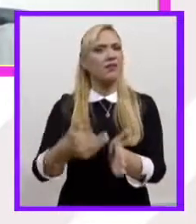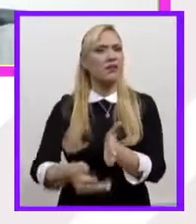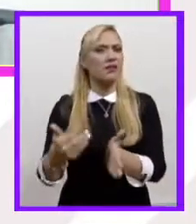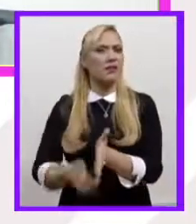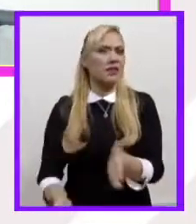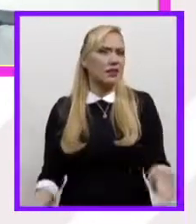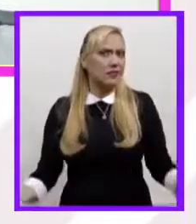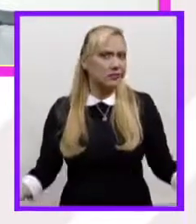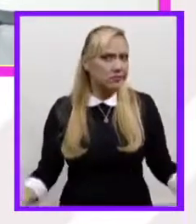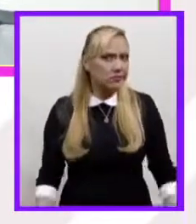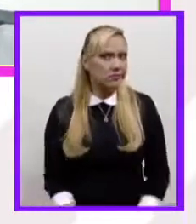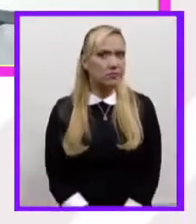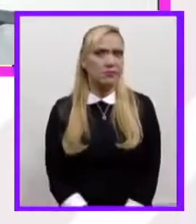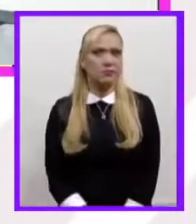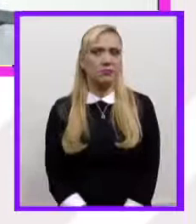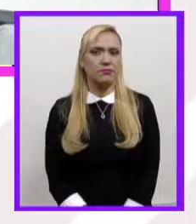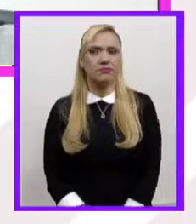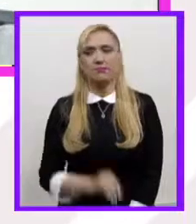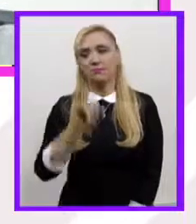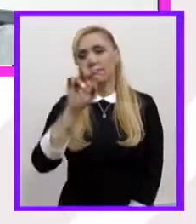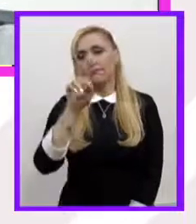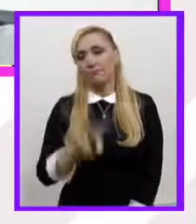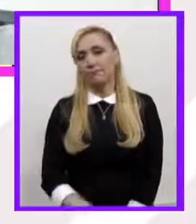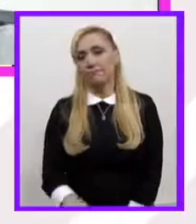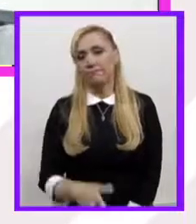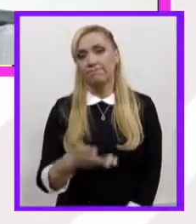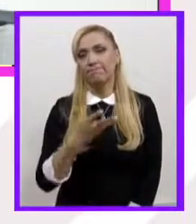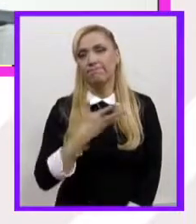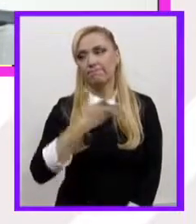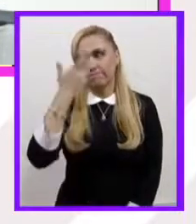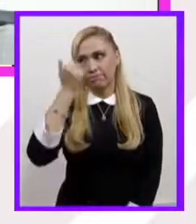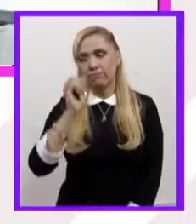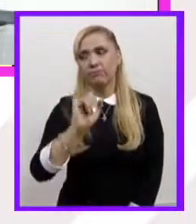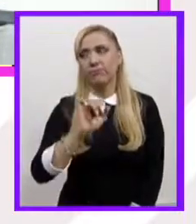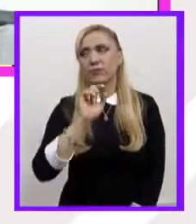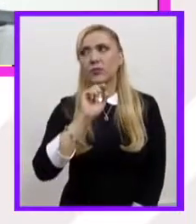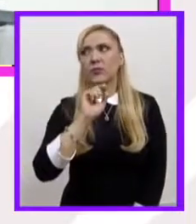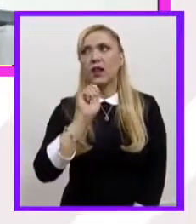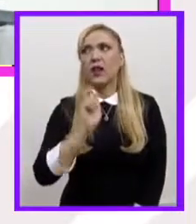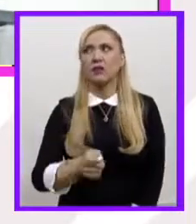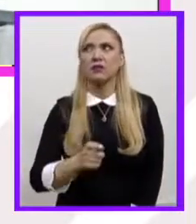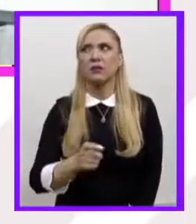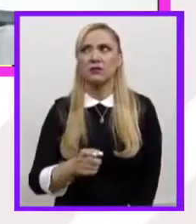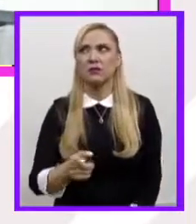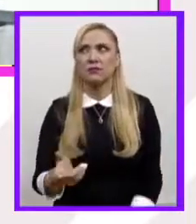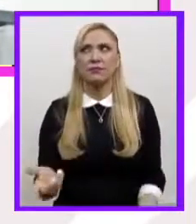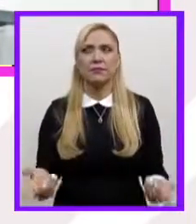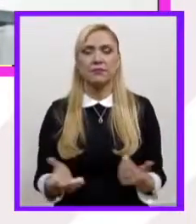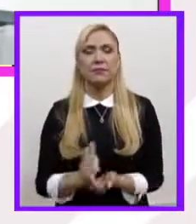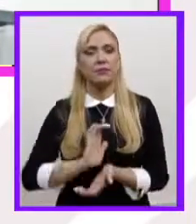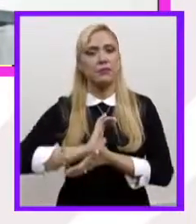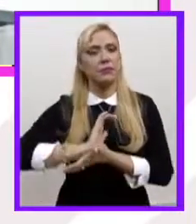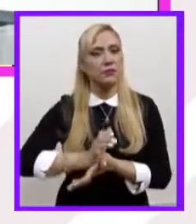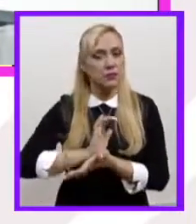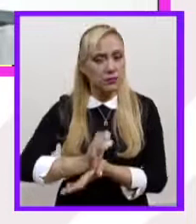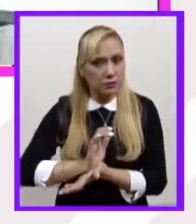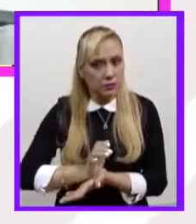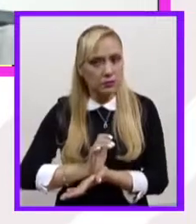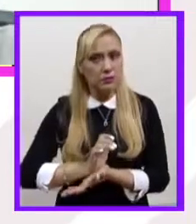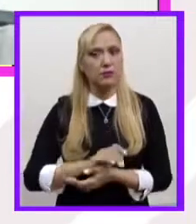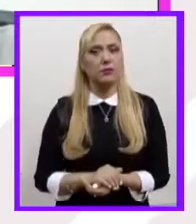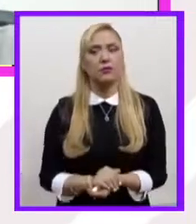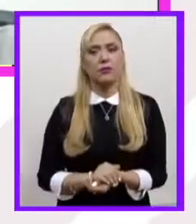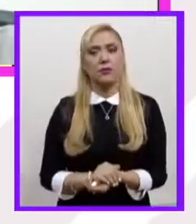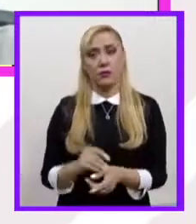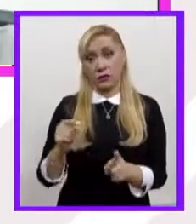¿no? Eso, y sobre todo que de pronto se considere que la discriminación, al